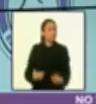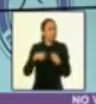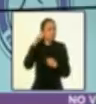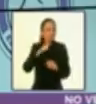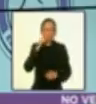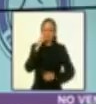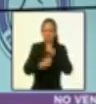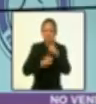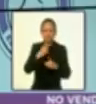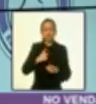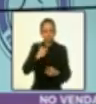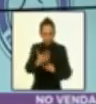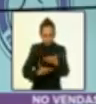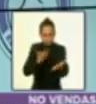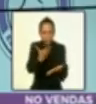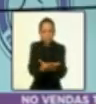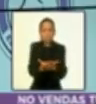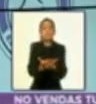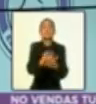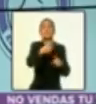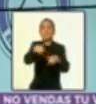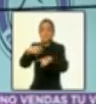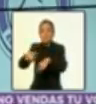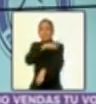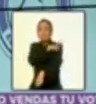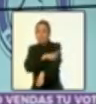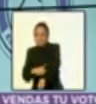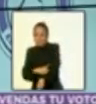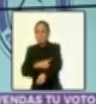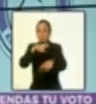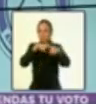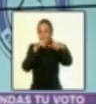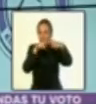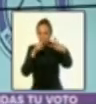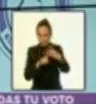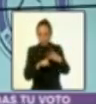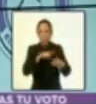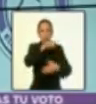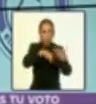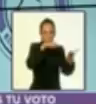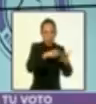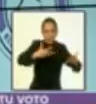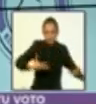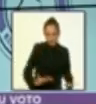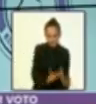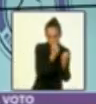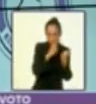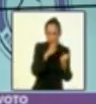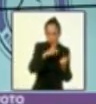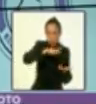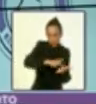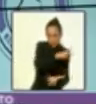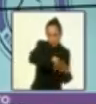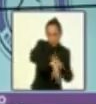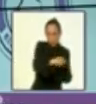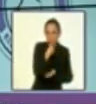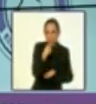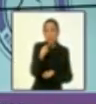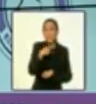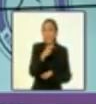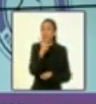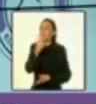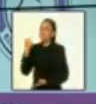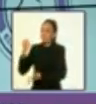Arreola. ¿Son siete, Enrique? Sí. Son siete, ¿verdad? Mikel Arreola, Alejandra Barrales, Claudia Sheinbaum, está